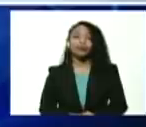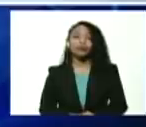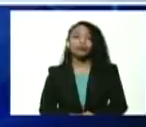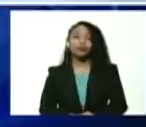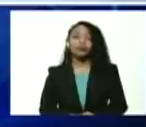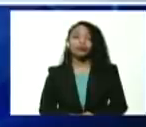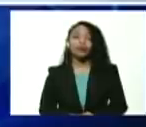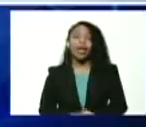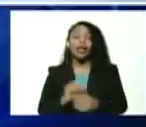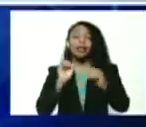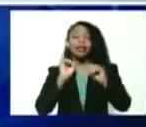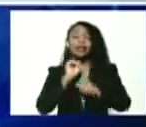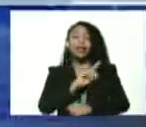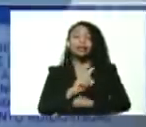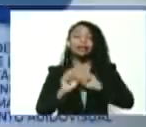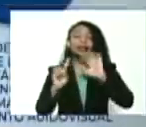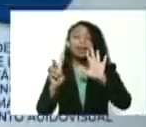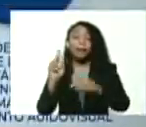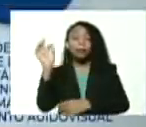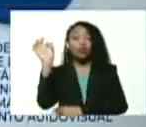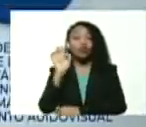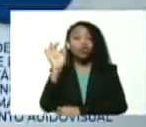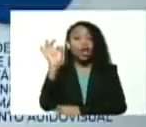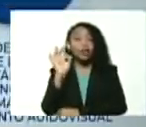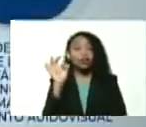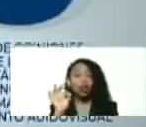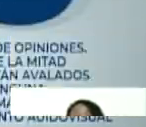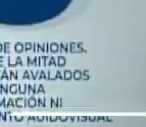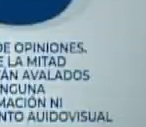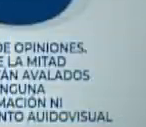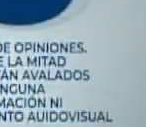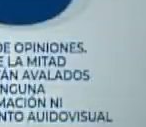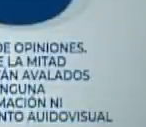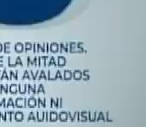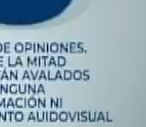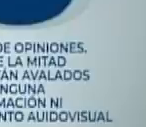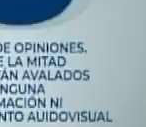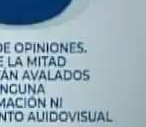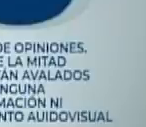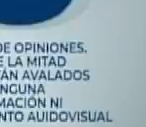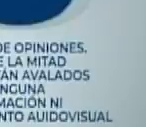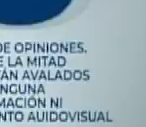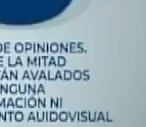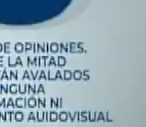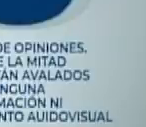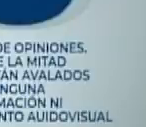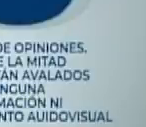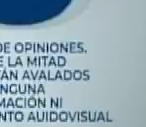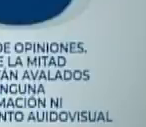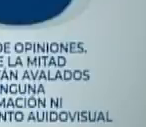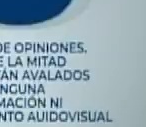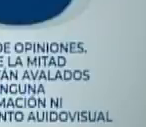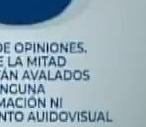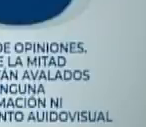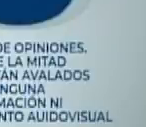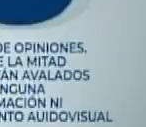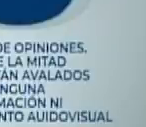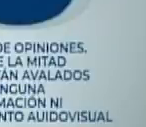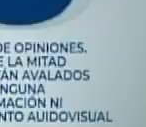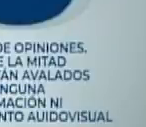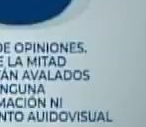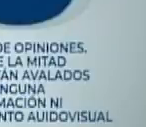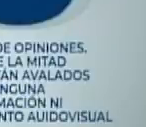El 17% de los tweets de información venía acompañado de un enlace con medio de comunicación